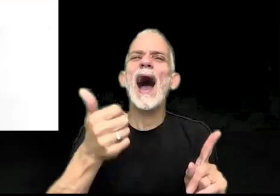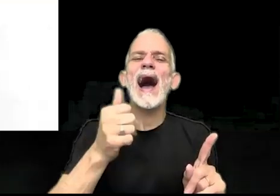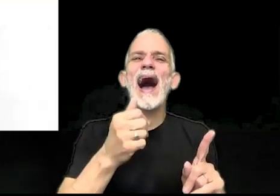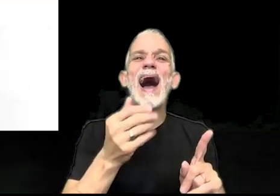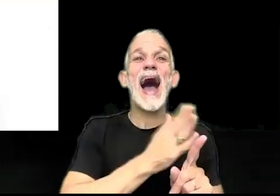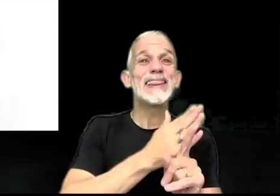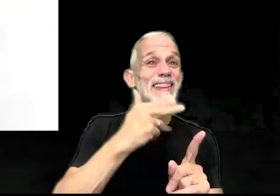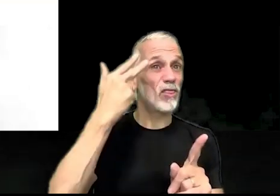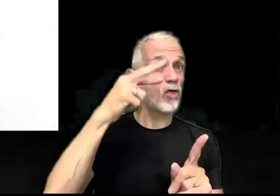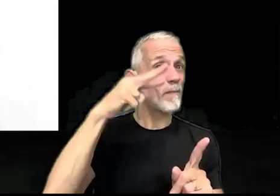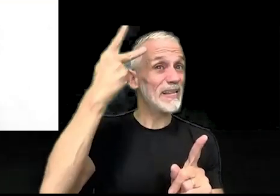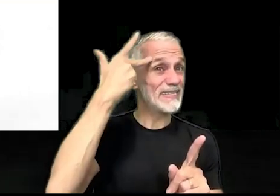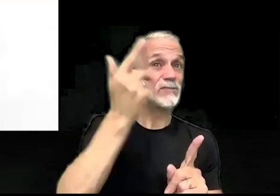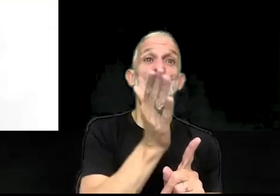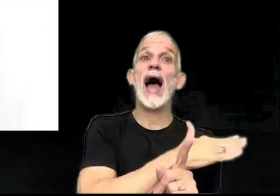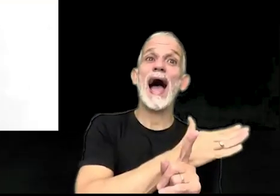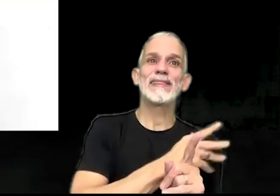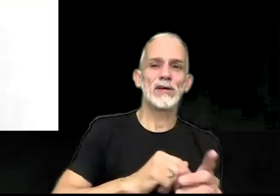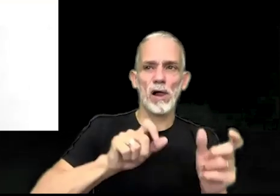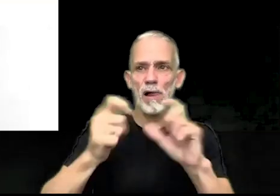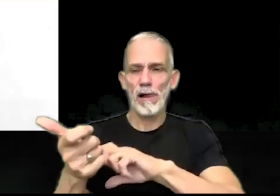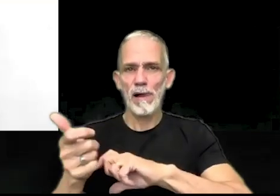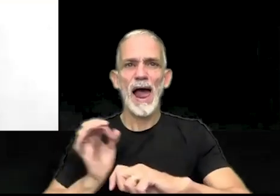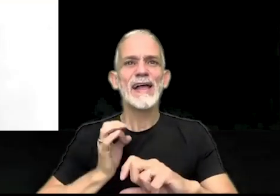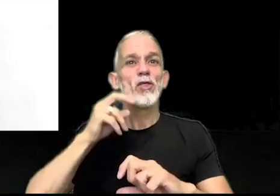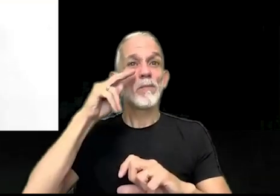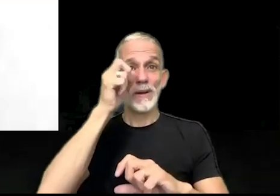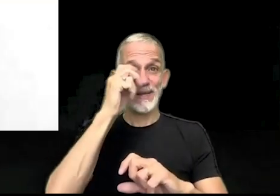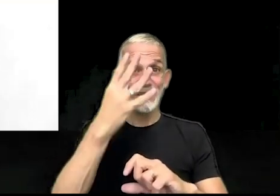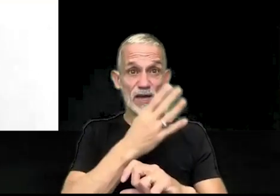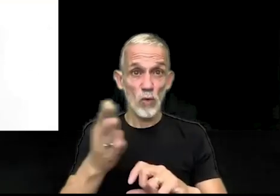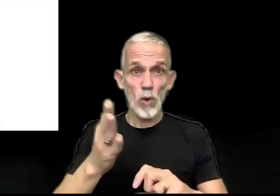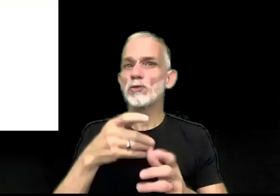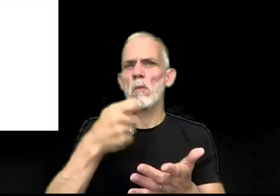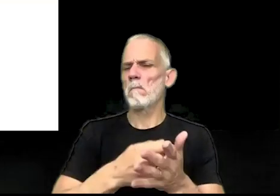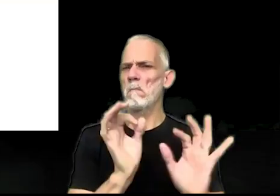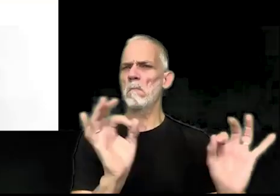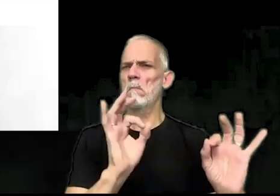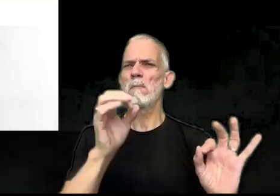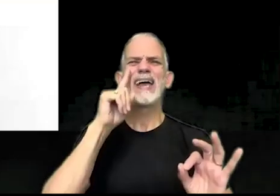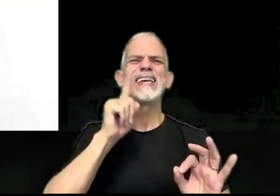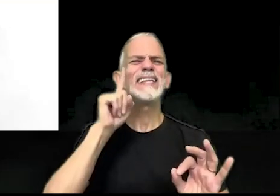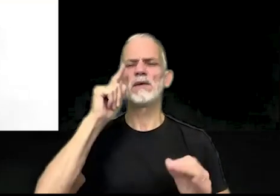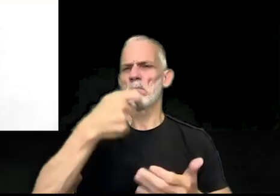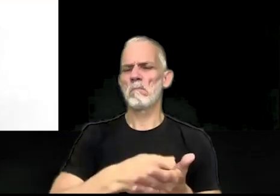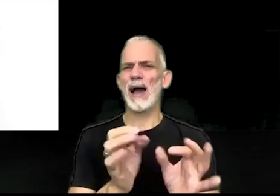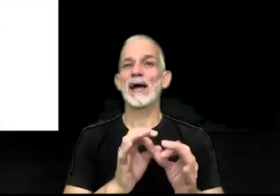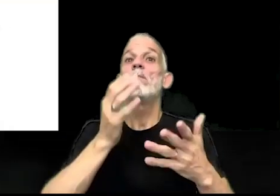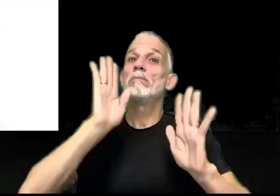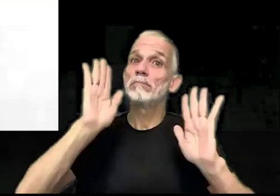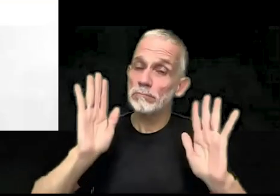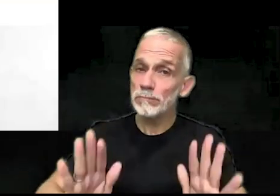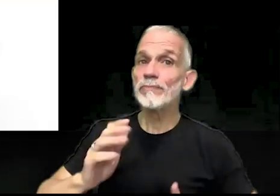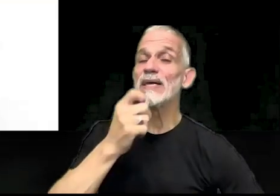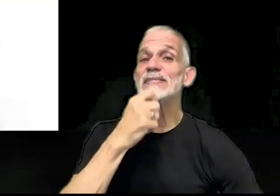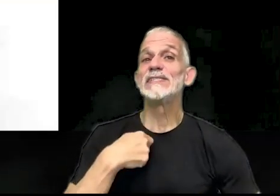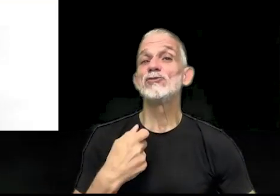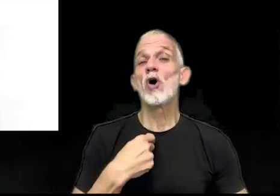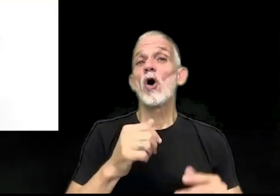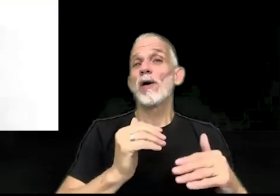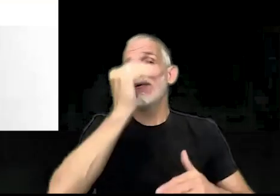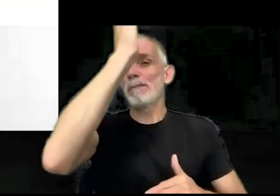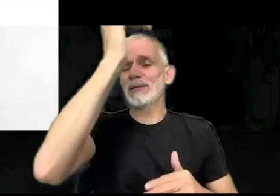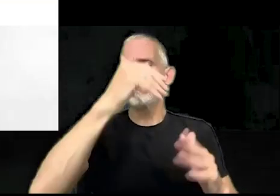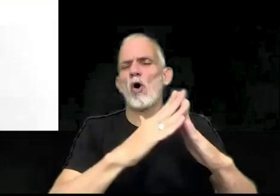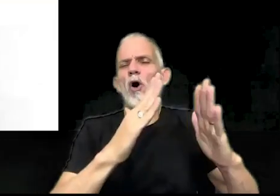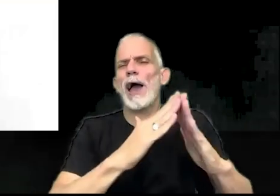del 2018 y lo transferí en 2024, no paga nada. Ahora, si yo, el